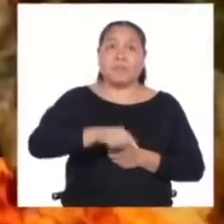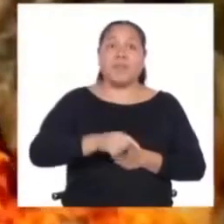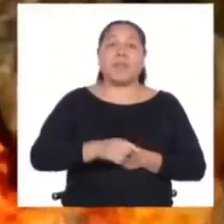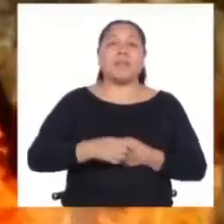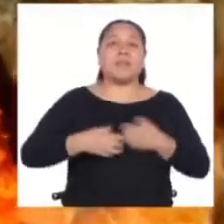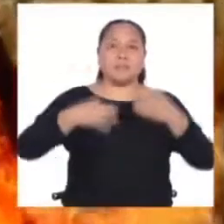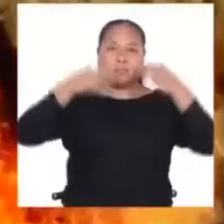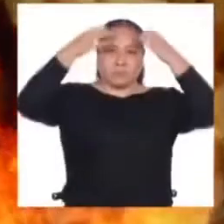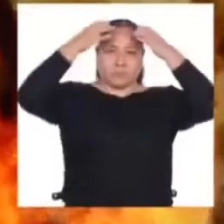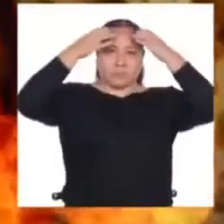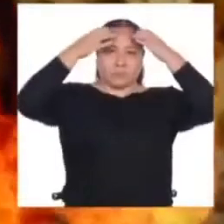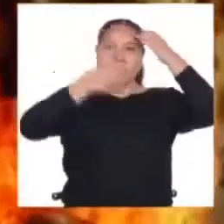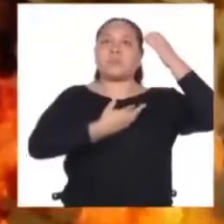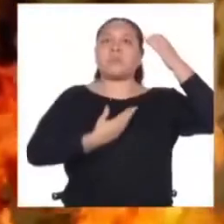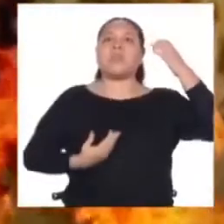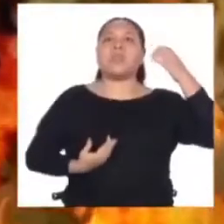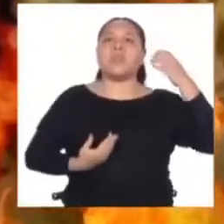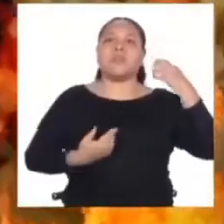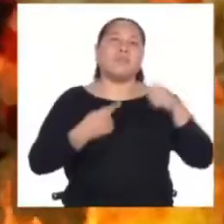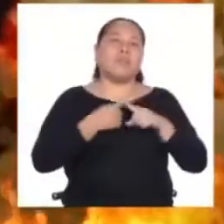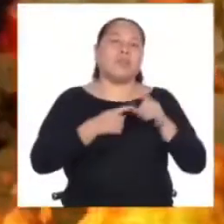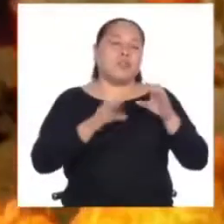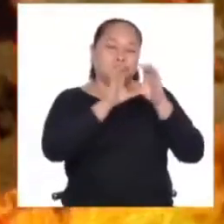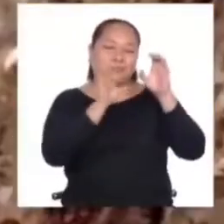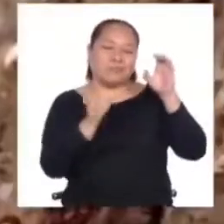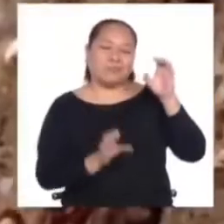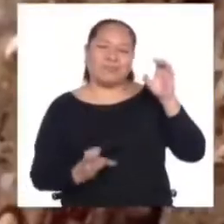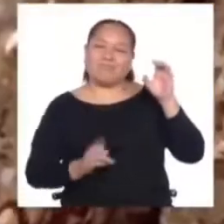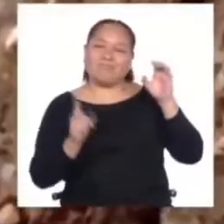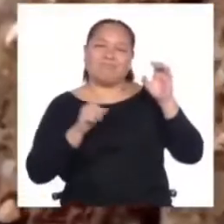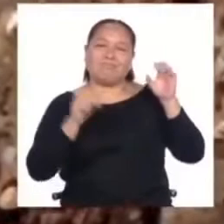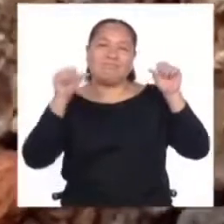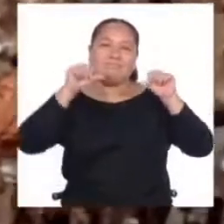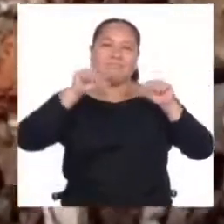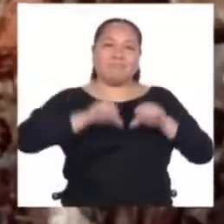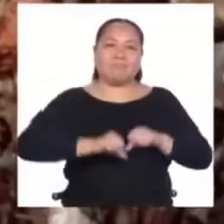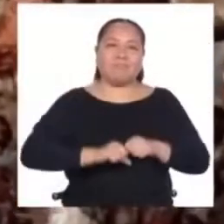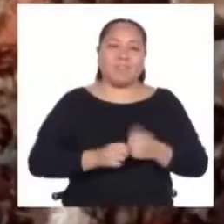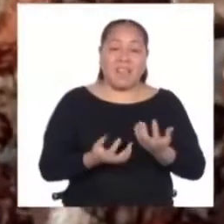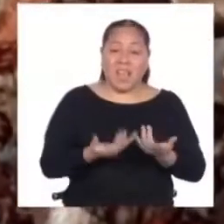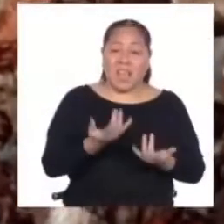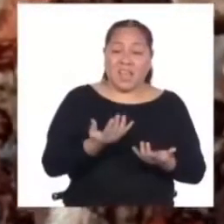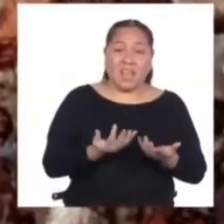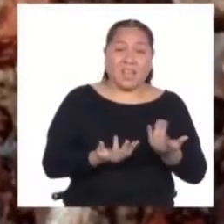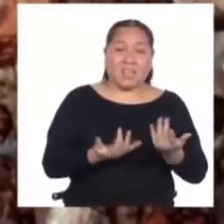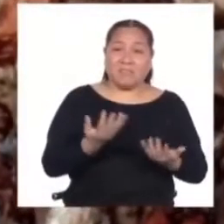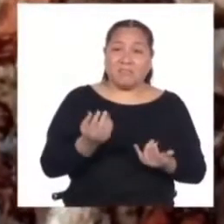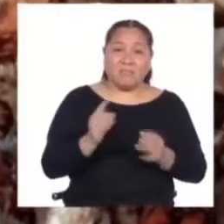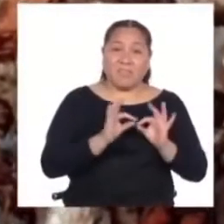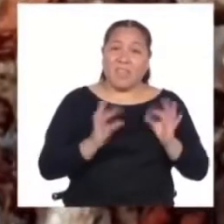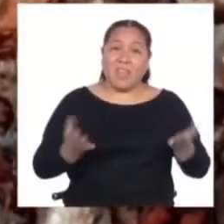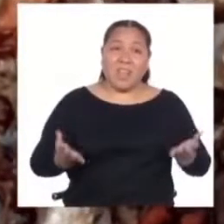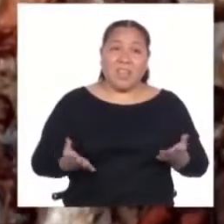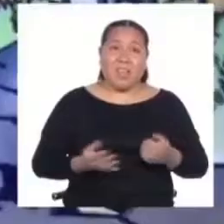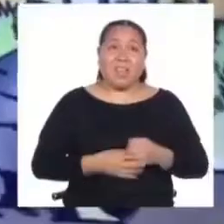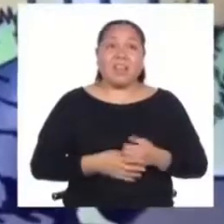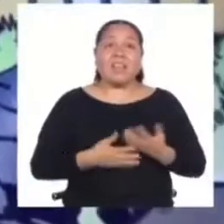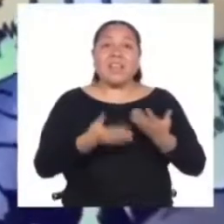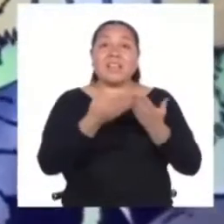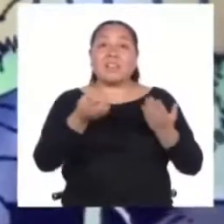ruinas. La guerra no daba tregua para la siembra, los depósitos estaban saqueados y la